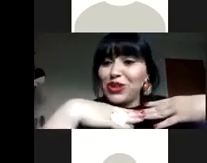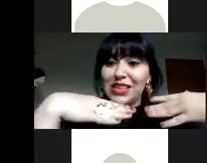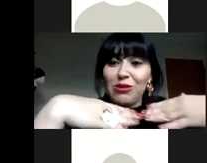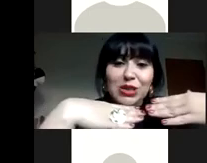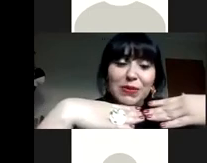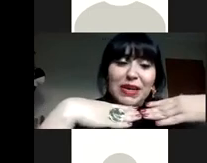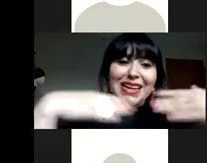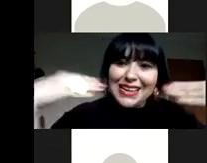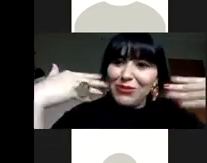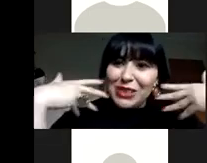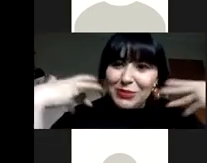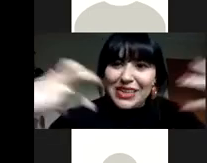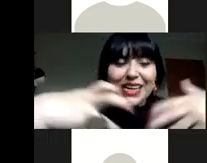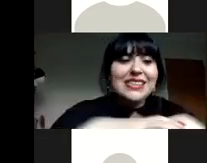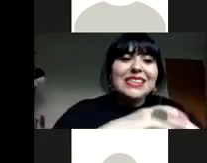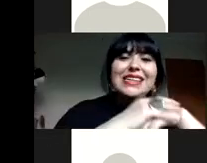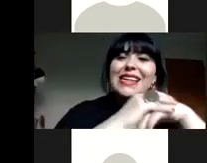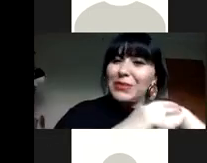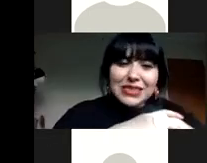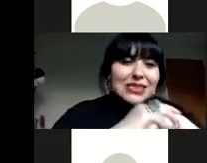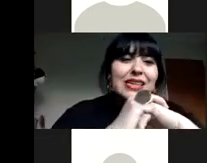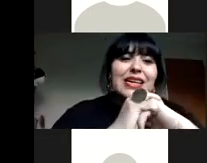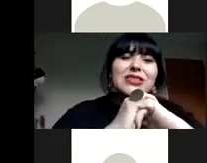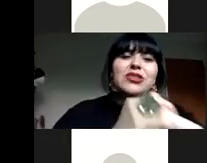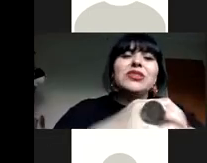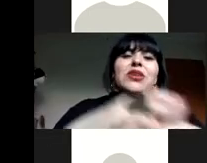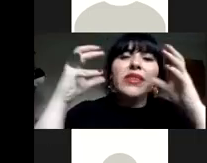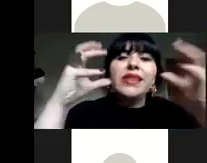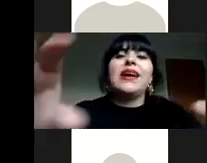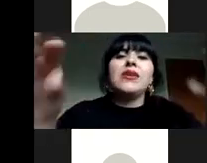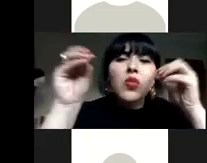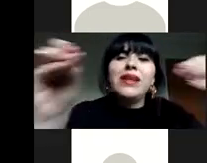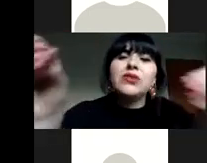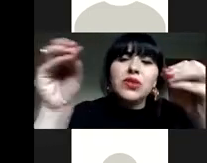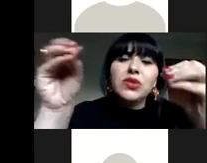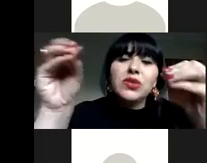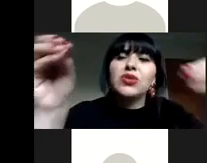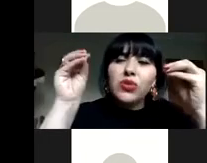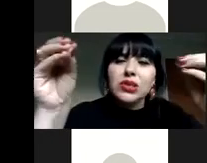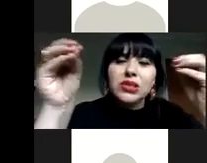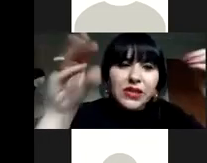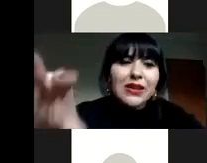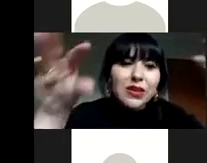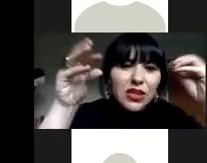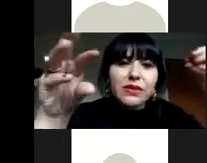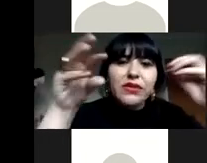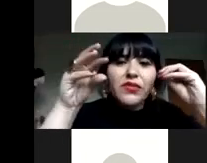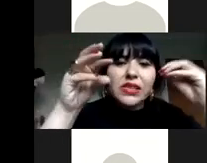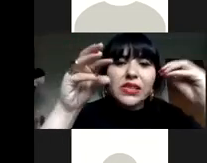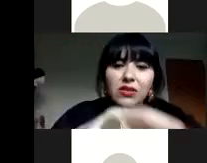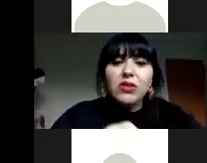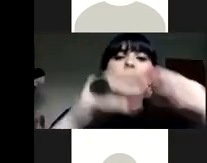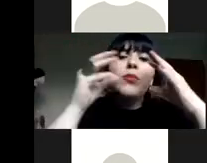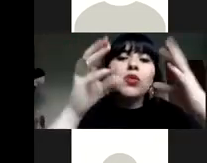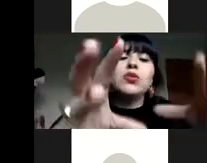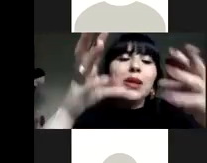no detiene nuestra pega, la multiplica y la hace más necesaria. Entonces, hoy día, ¿cuáles son estos nuevos desafíos en los que yo me veo